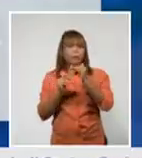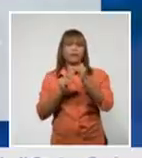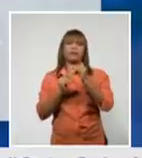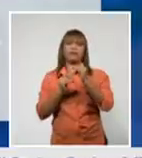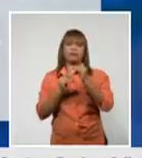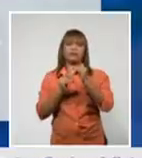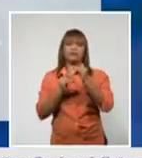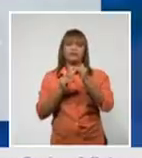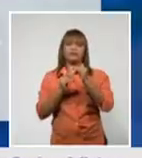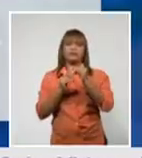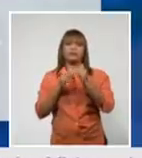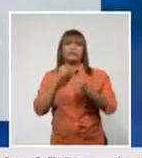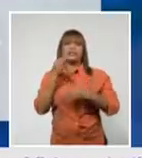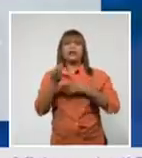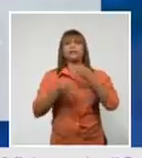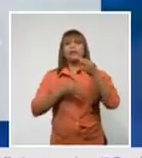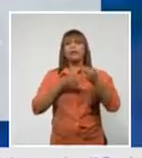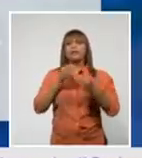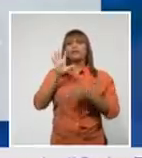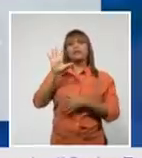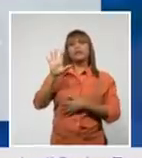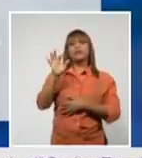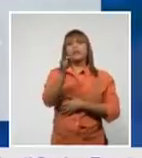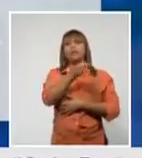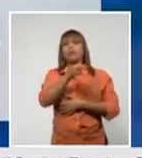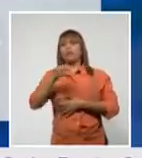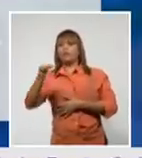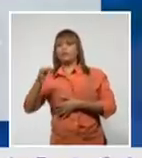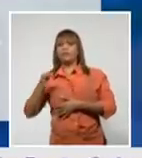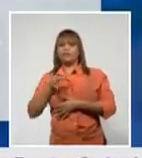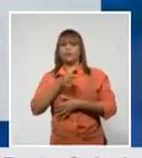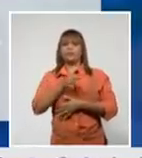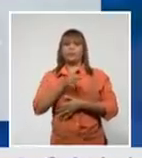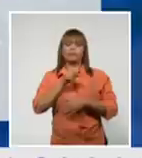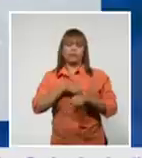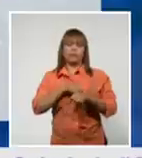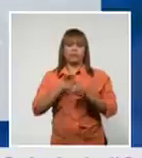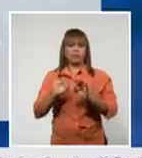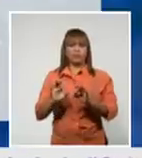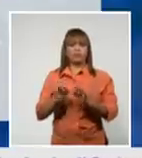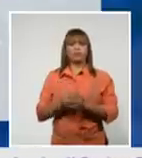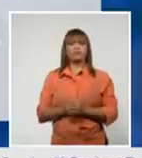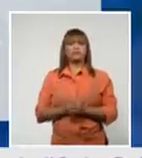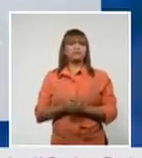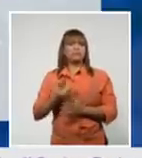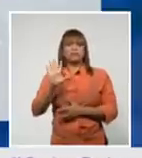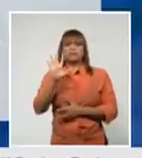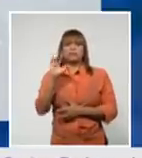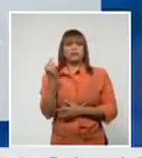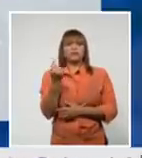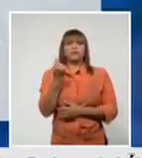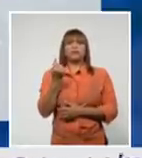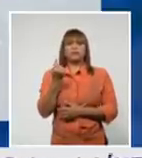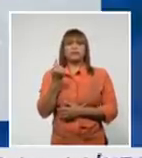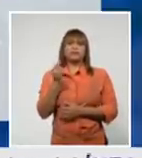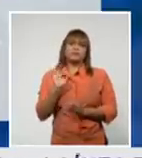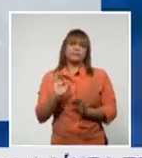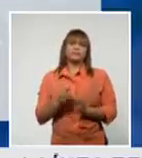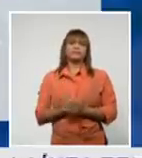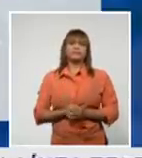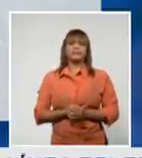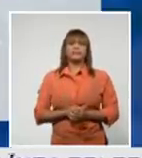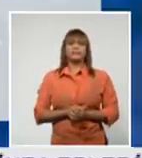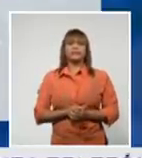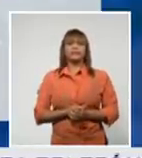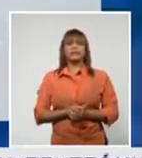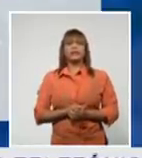de una dispersión de 5 municipios en estos momentos. Y esto digo porque